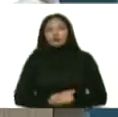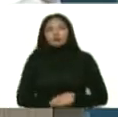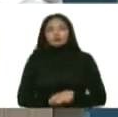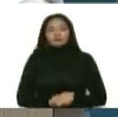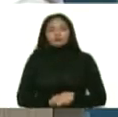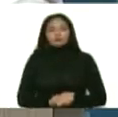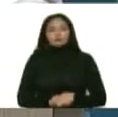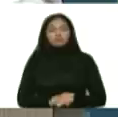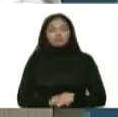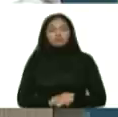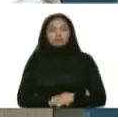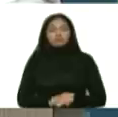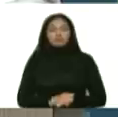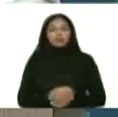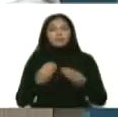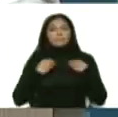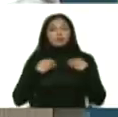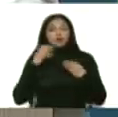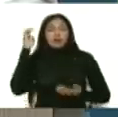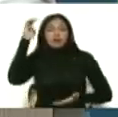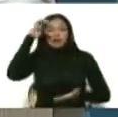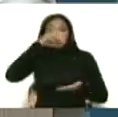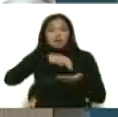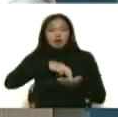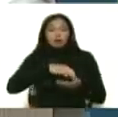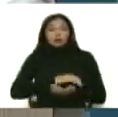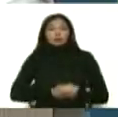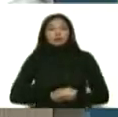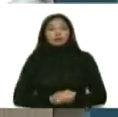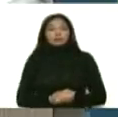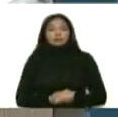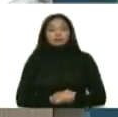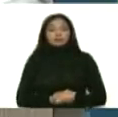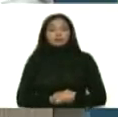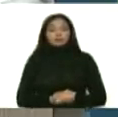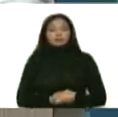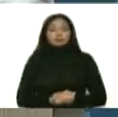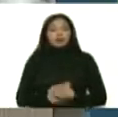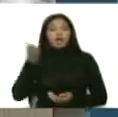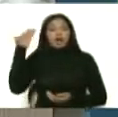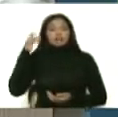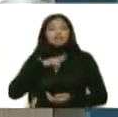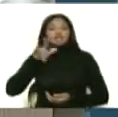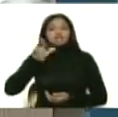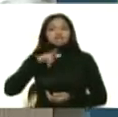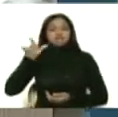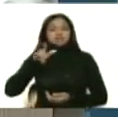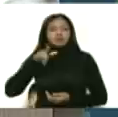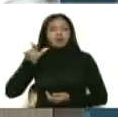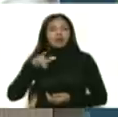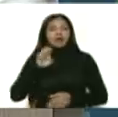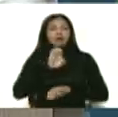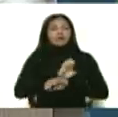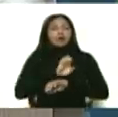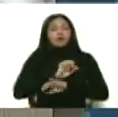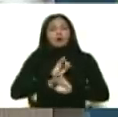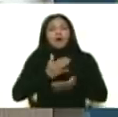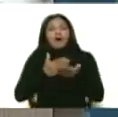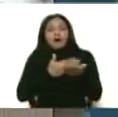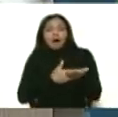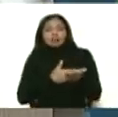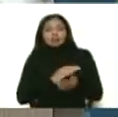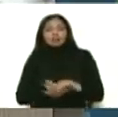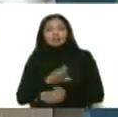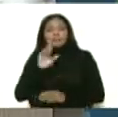estado, en el estado de Aragua, en la colonia Tovar, que tiene antecedentes de viaje a la República del Ecuador y a